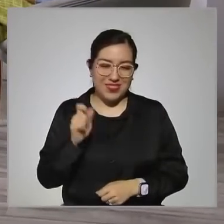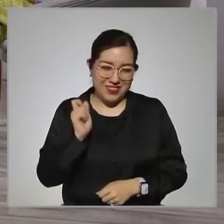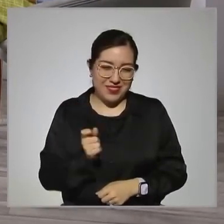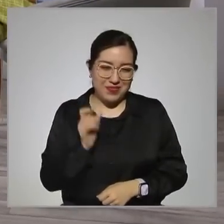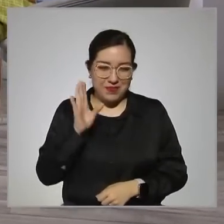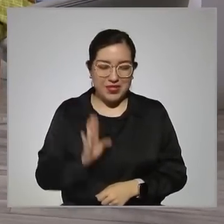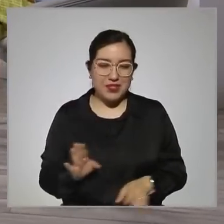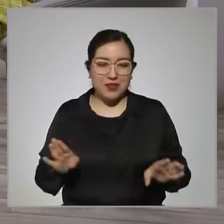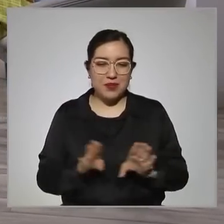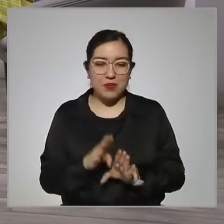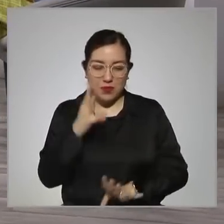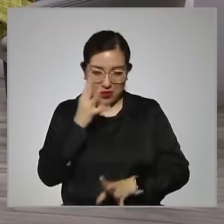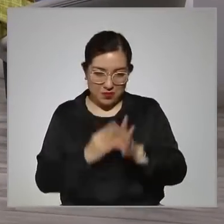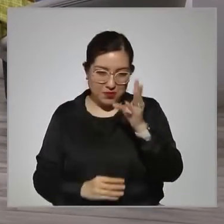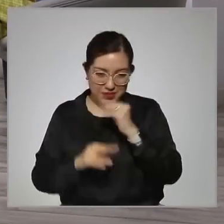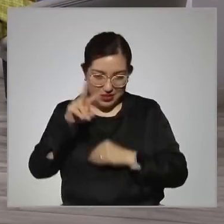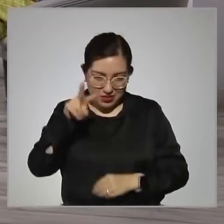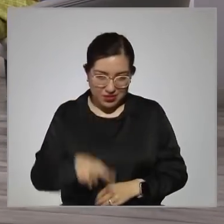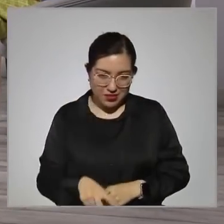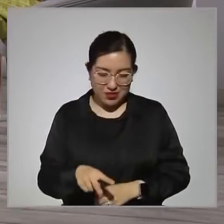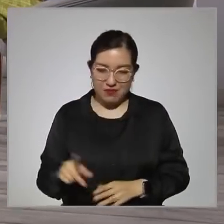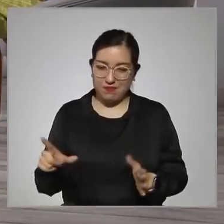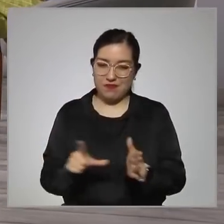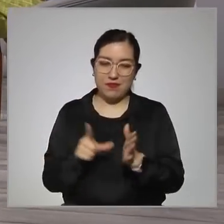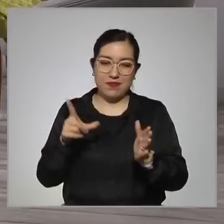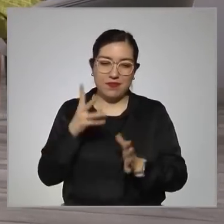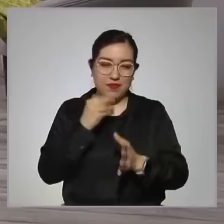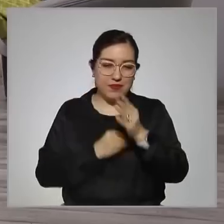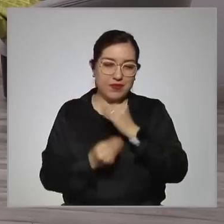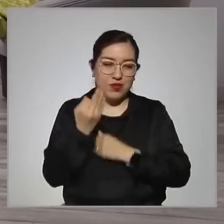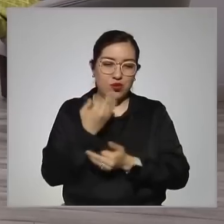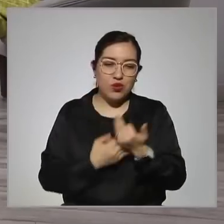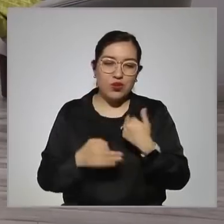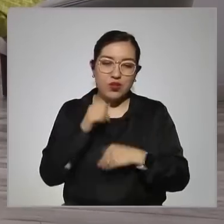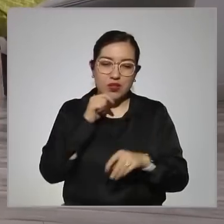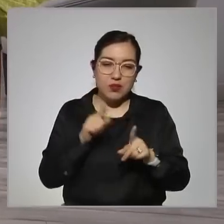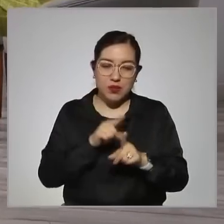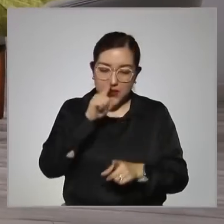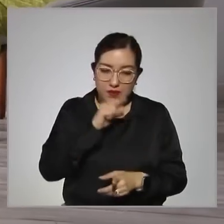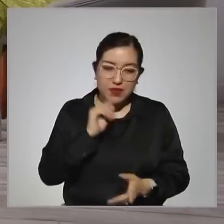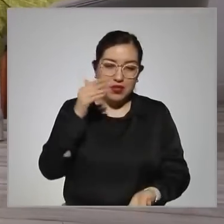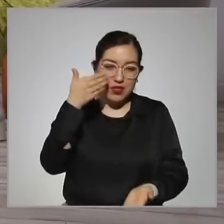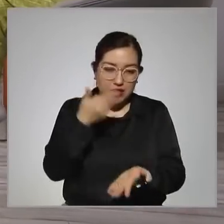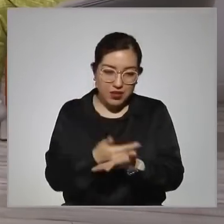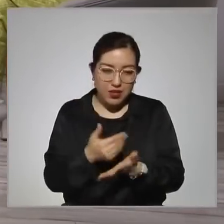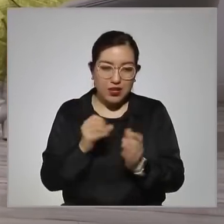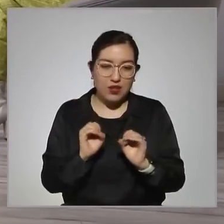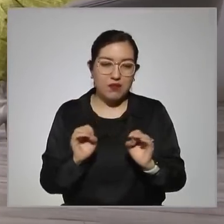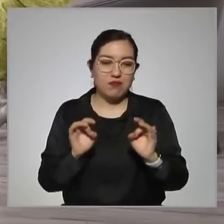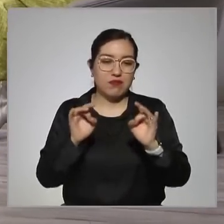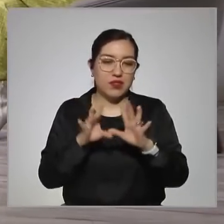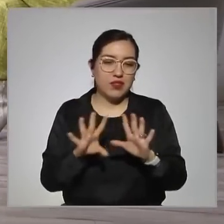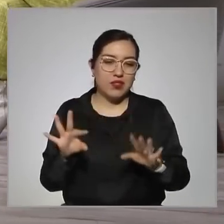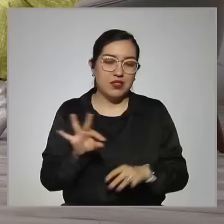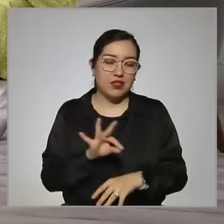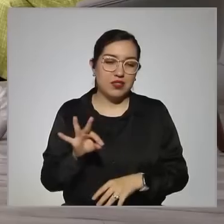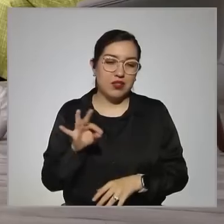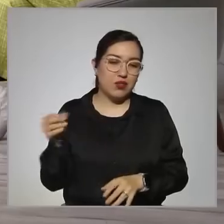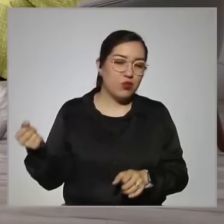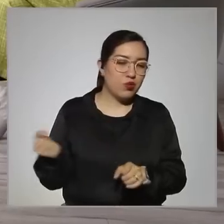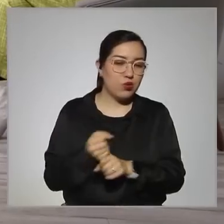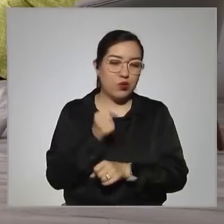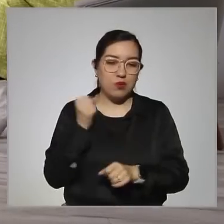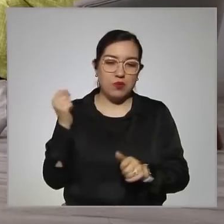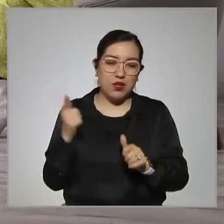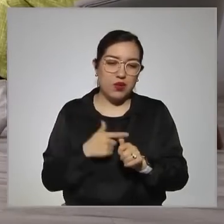es aprendizaje, ¿están de acuerdo? Claro. Todo, hasta las caídas, hasta aquí, tal vez un golpe. ¿Estás de acuerdo o no? Sí, claro,